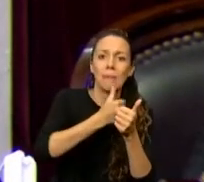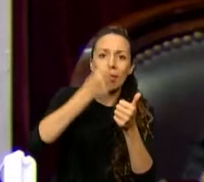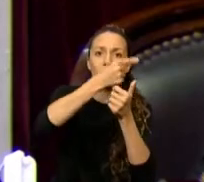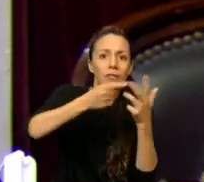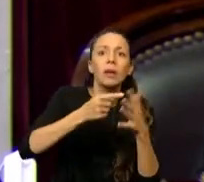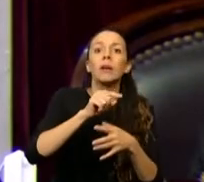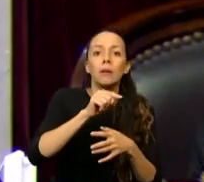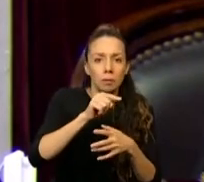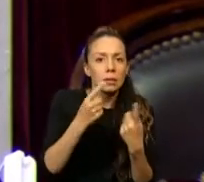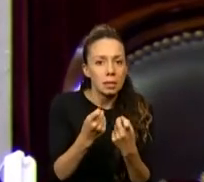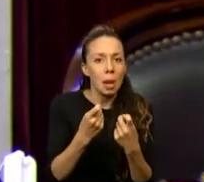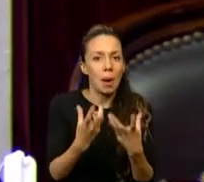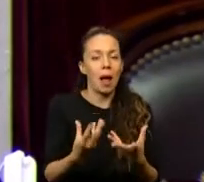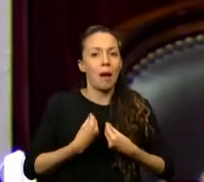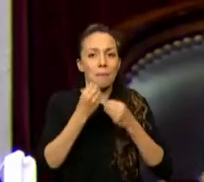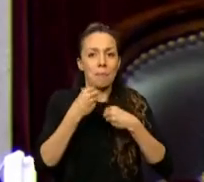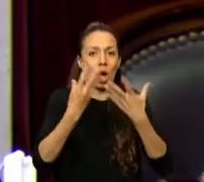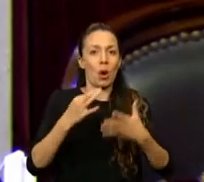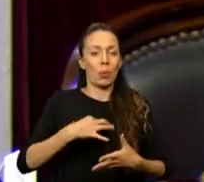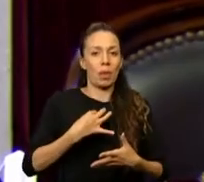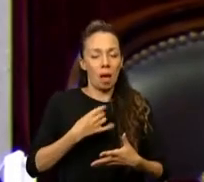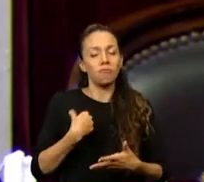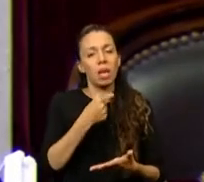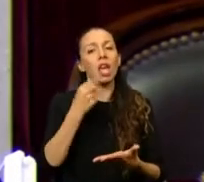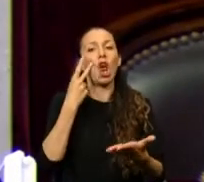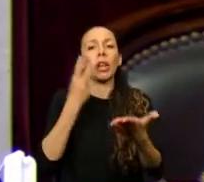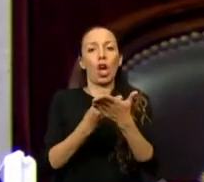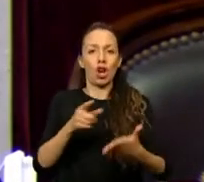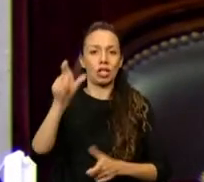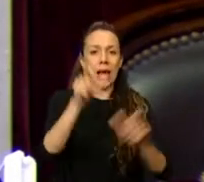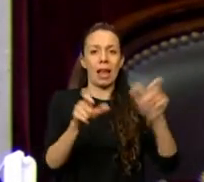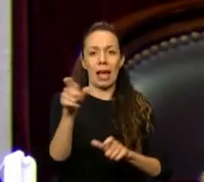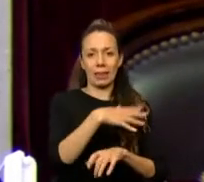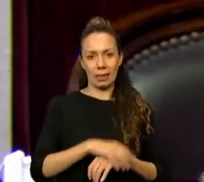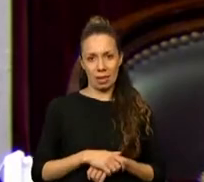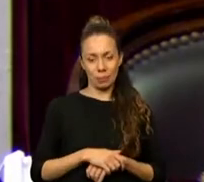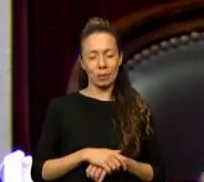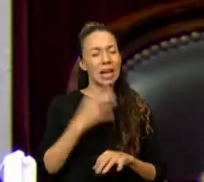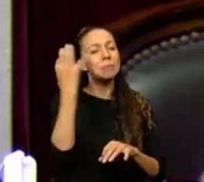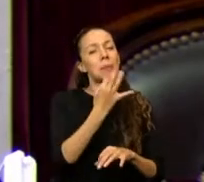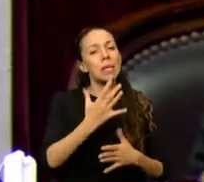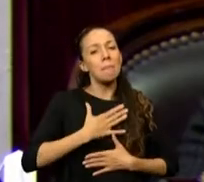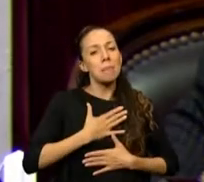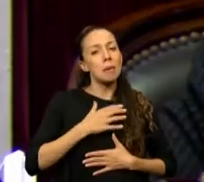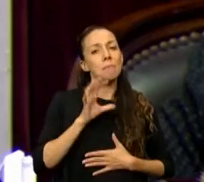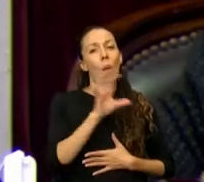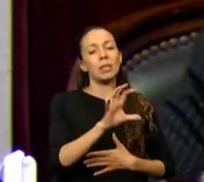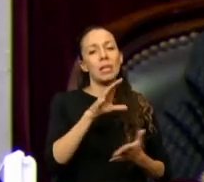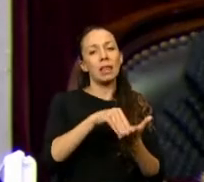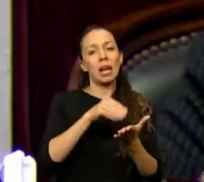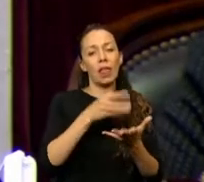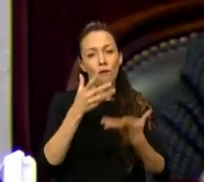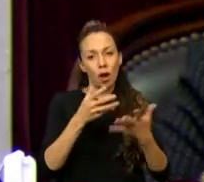desinteresadamente. Y en esto voy a hacer un reconocimiento en particular a organizaciones de mi provincia de Tierra del Fuego. Voy a nombrar a